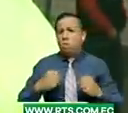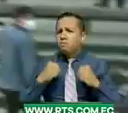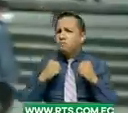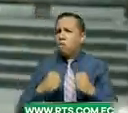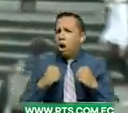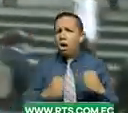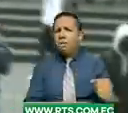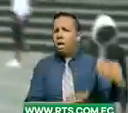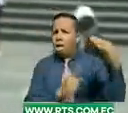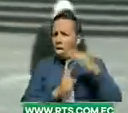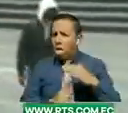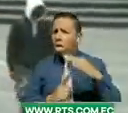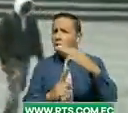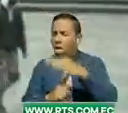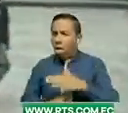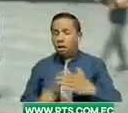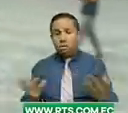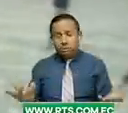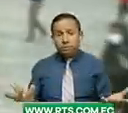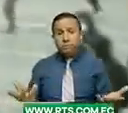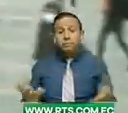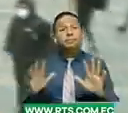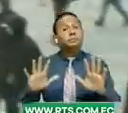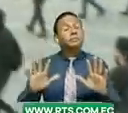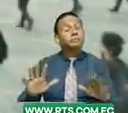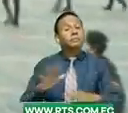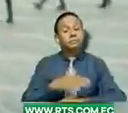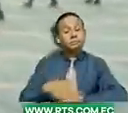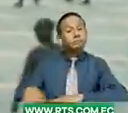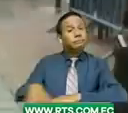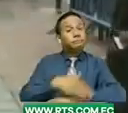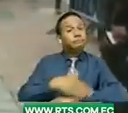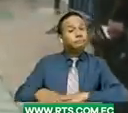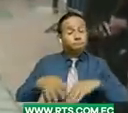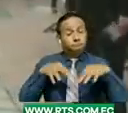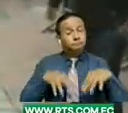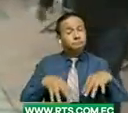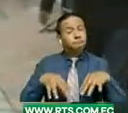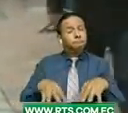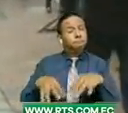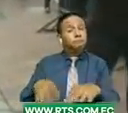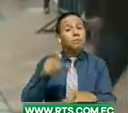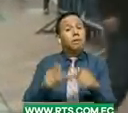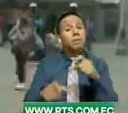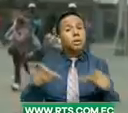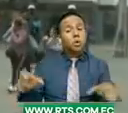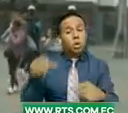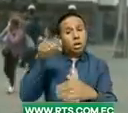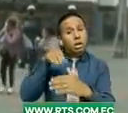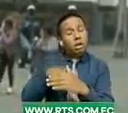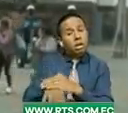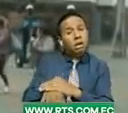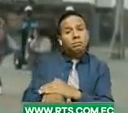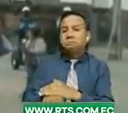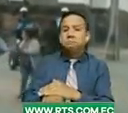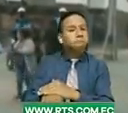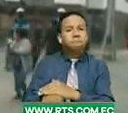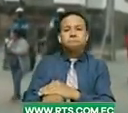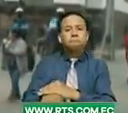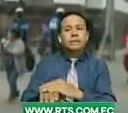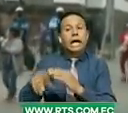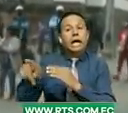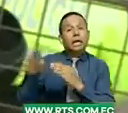día de hoy. Mientras todo esto sucedió en la parte principal de la ruta de la marcha, los protestantes no pudieron ingresar al resto de cercos hasta